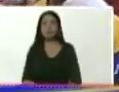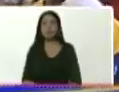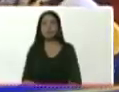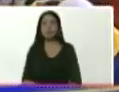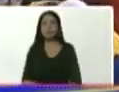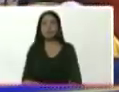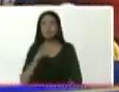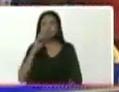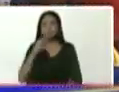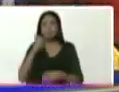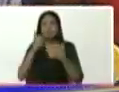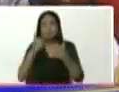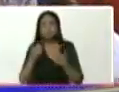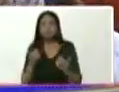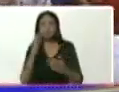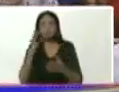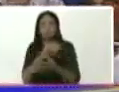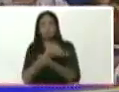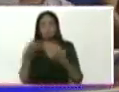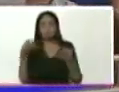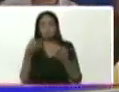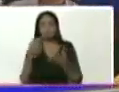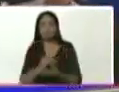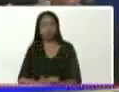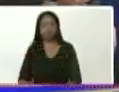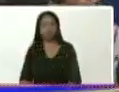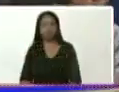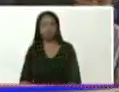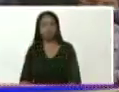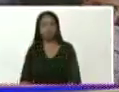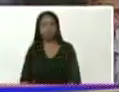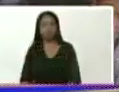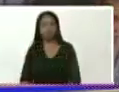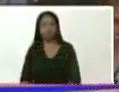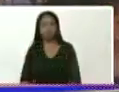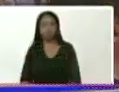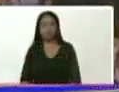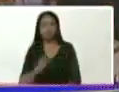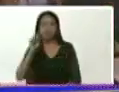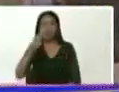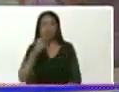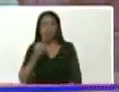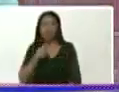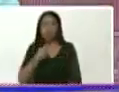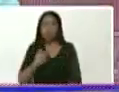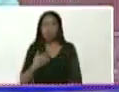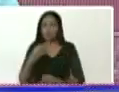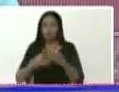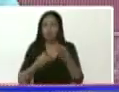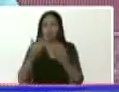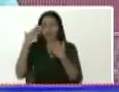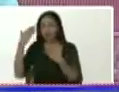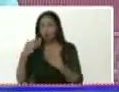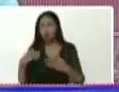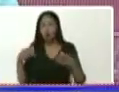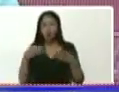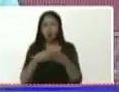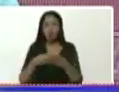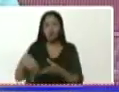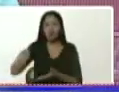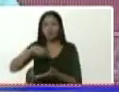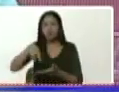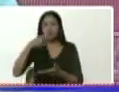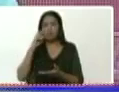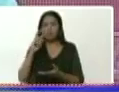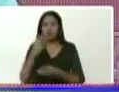Muy bien, excelente. Y además tenía que yo decirle, saludo al grupo de salsa, ya vamos